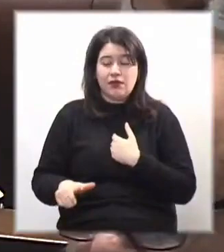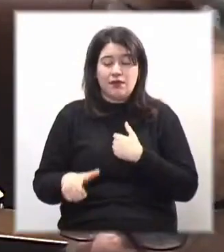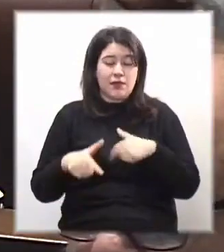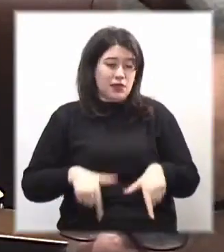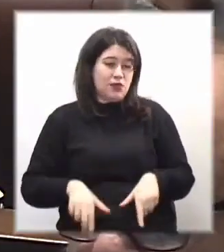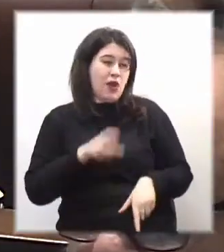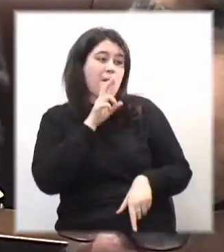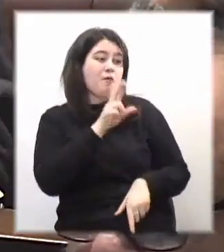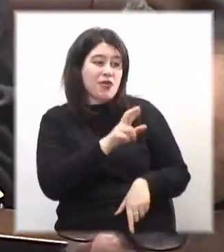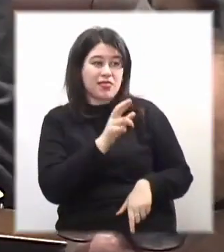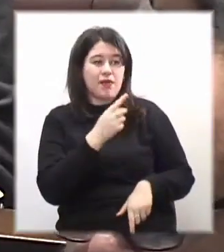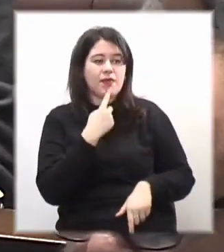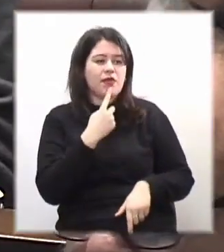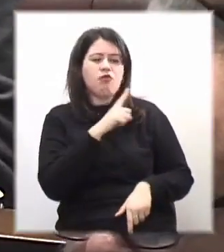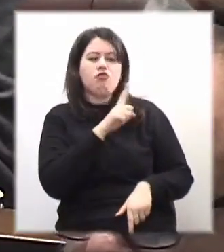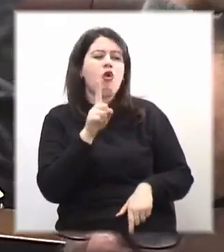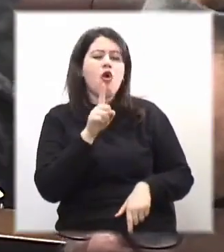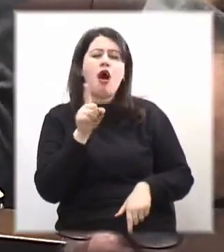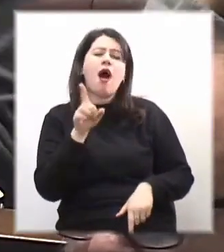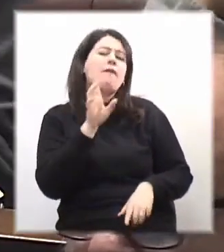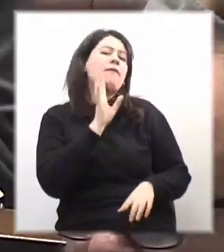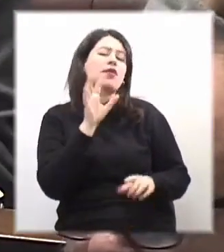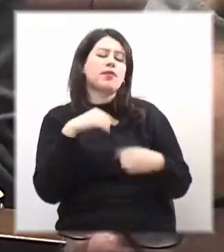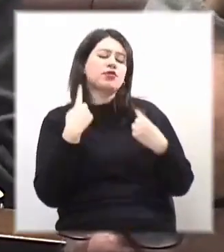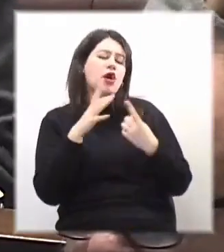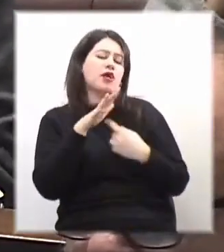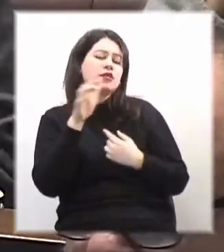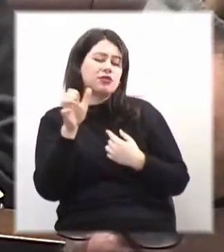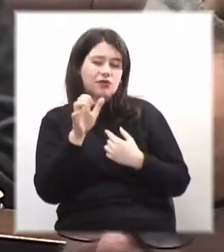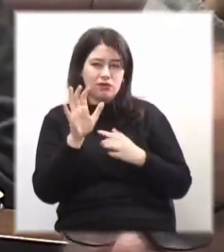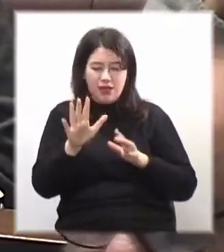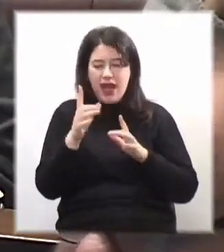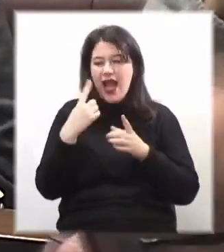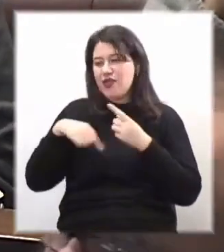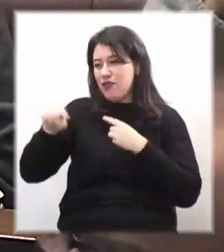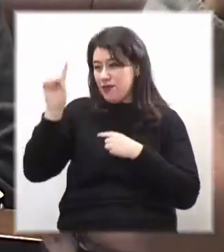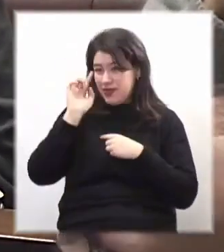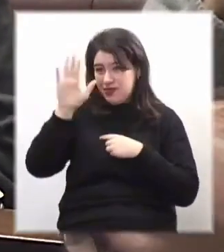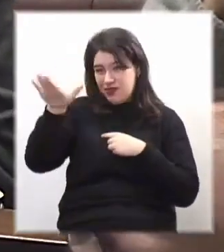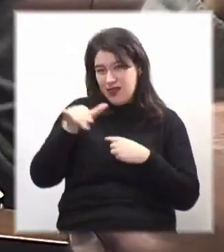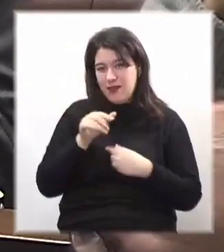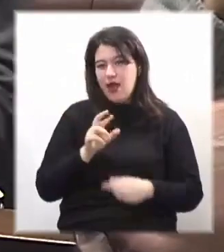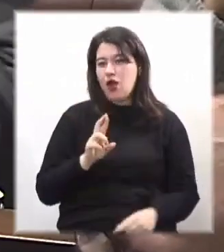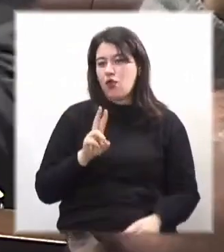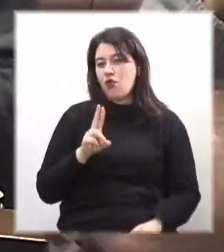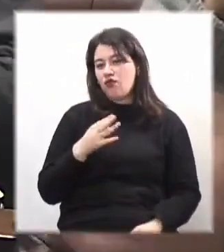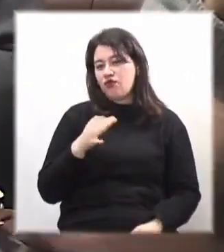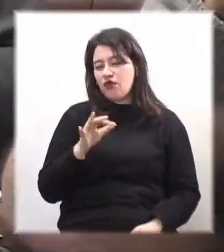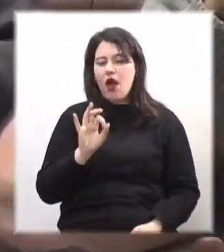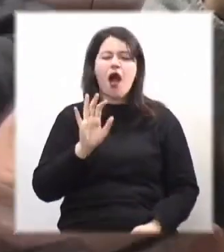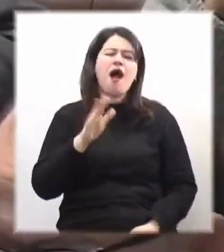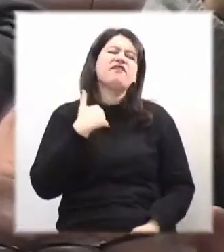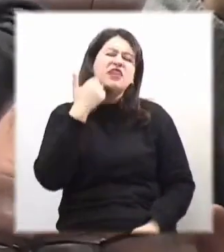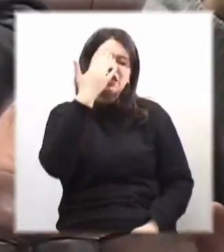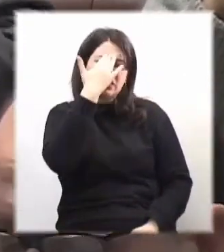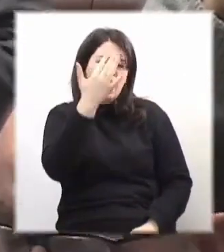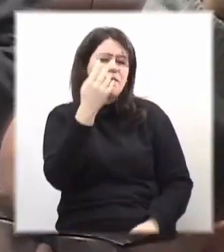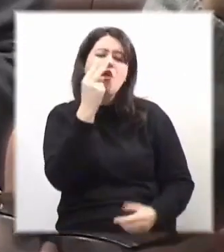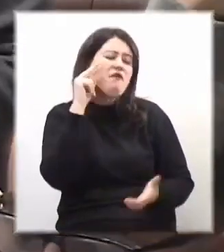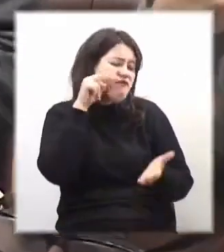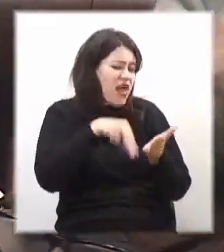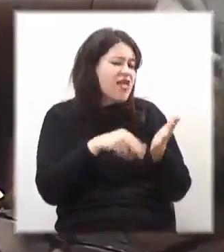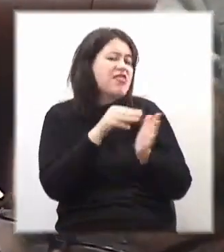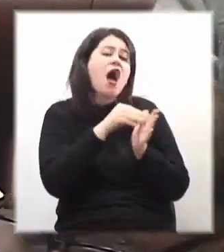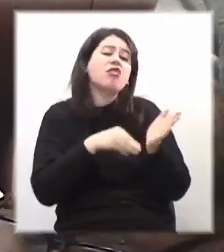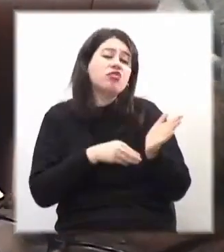dice que no le perdonamos el éxito el año pasado cuando fue interpelado por el senador Rubio decía el frente amplio no ve estos